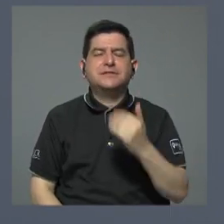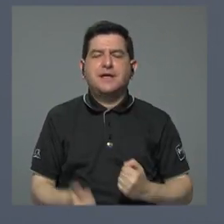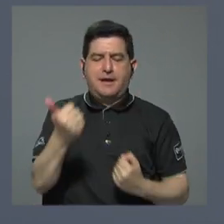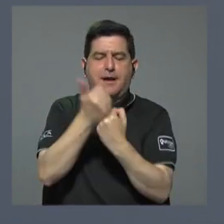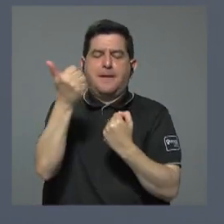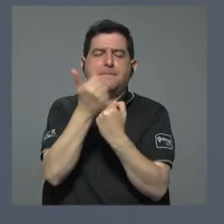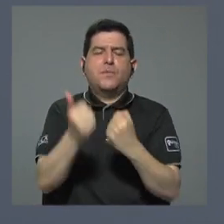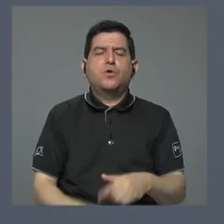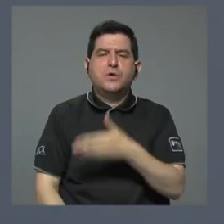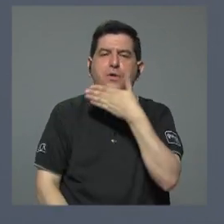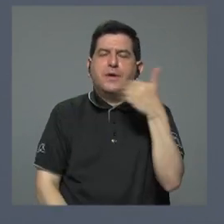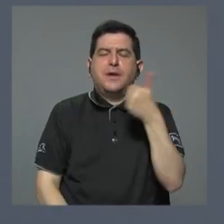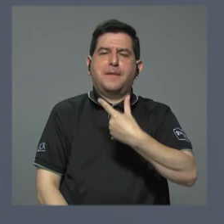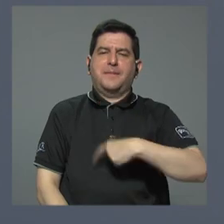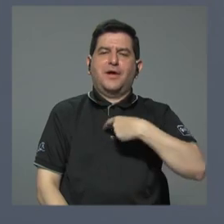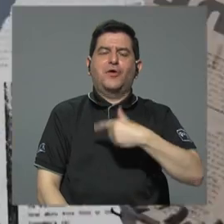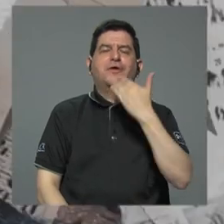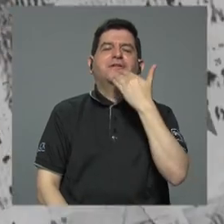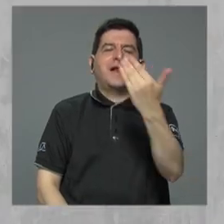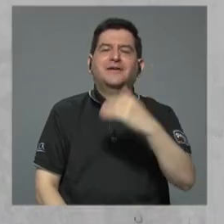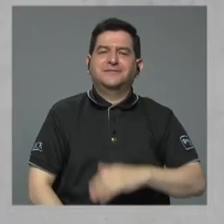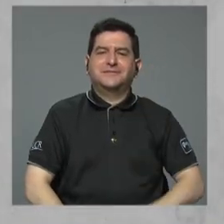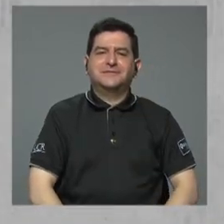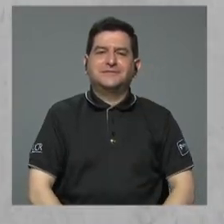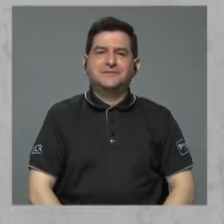y los mejores deseos. Muchas gracias.